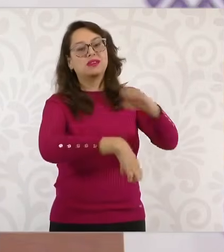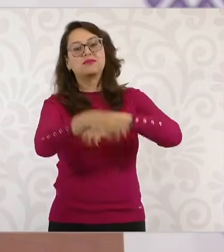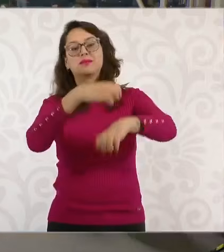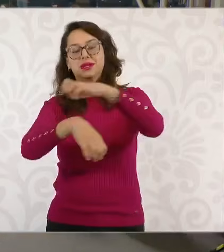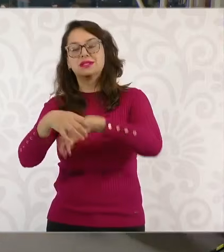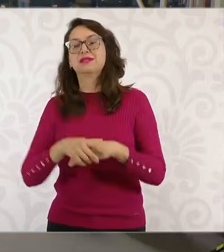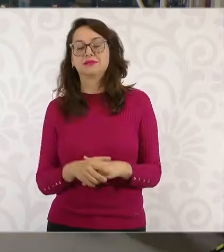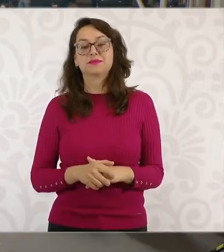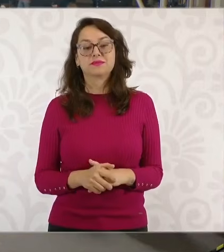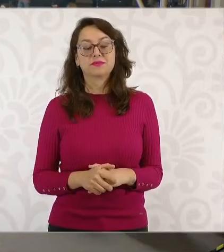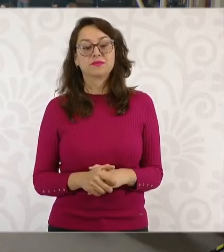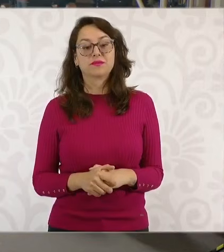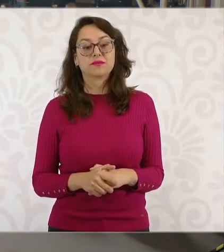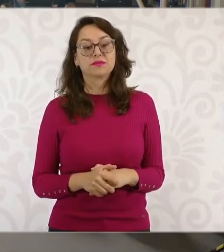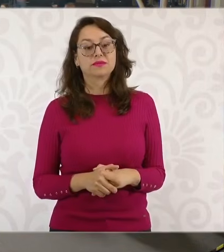compra.